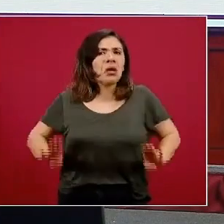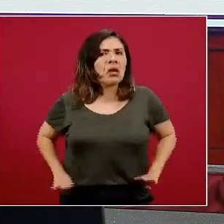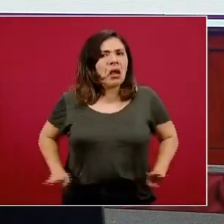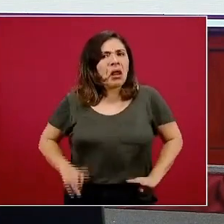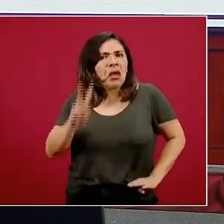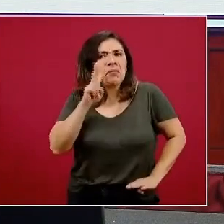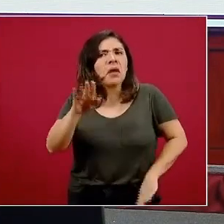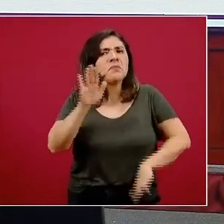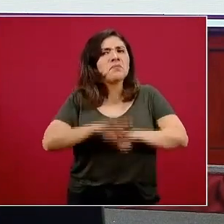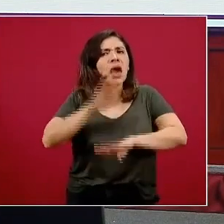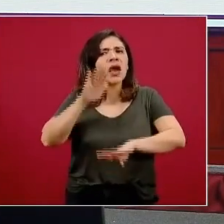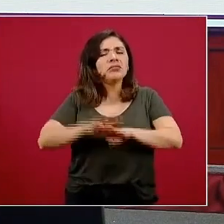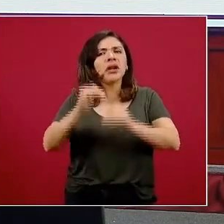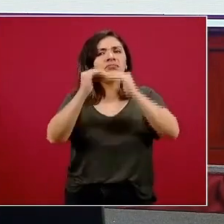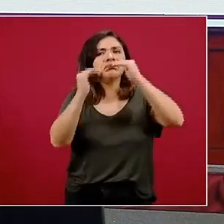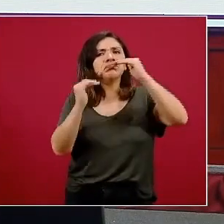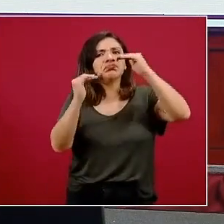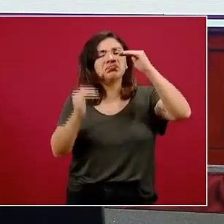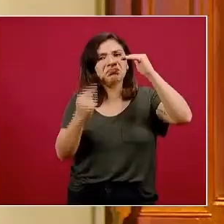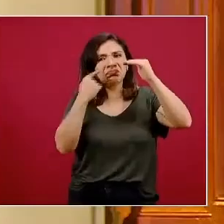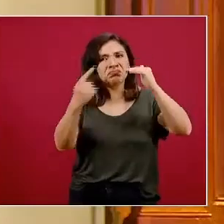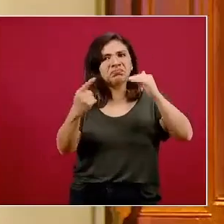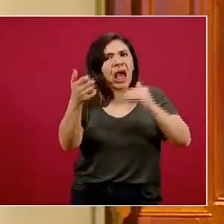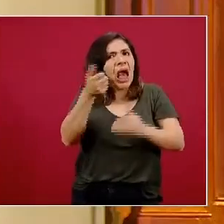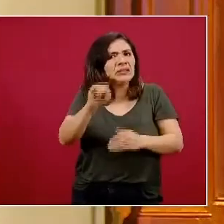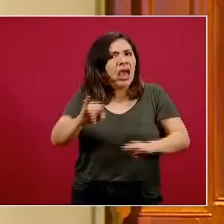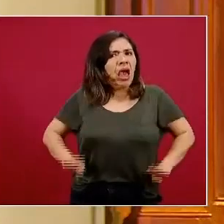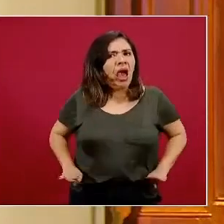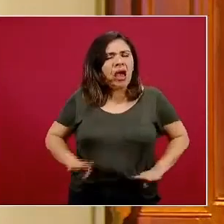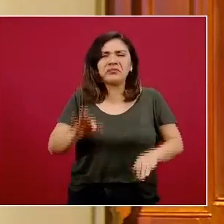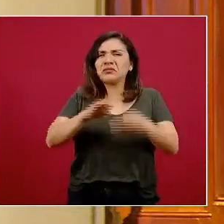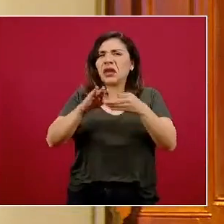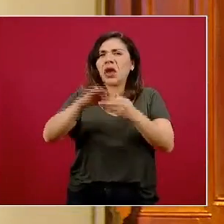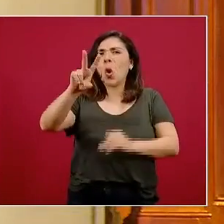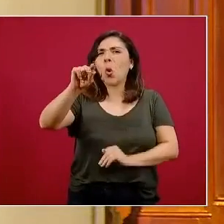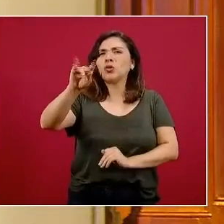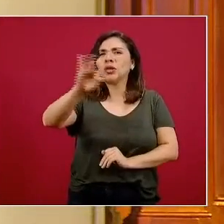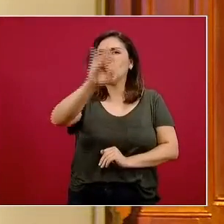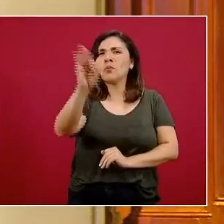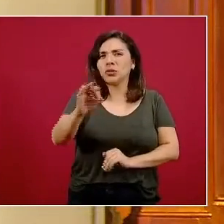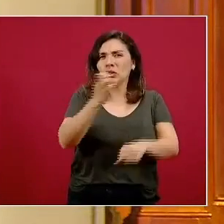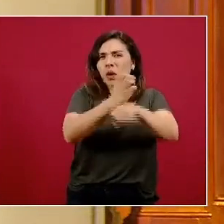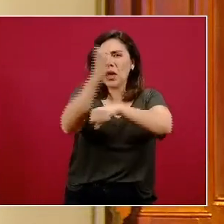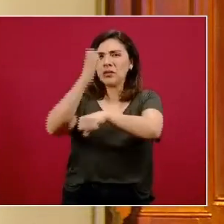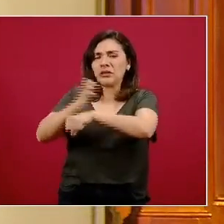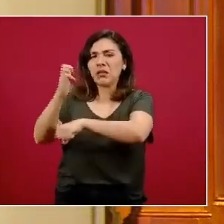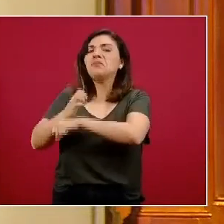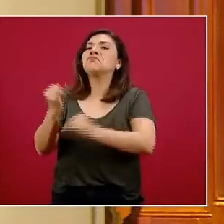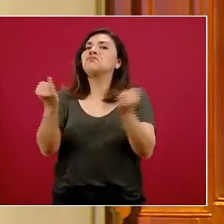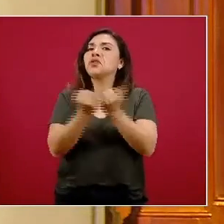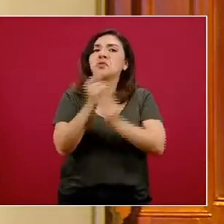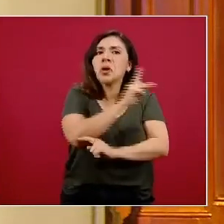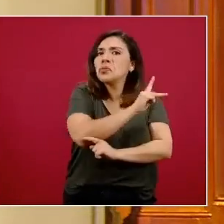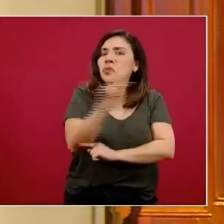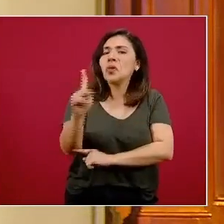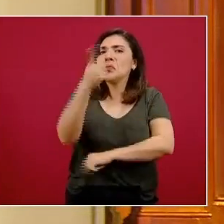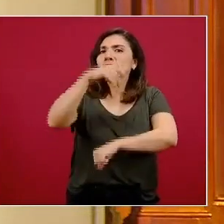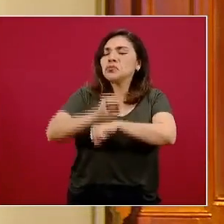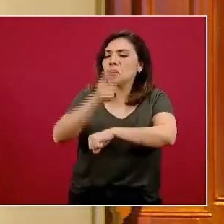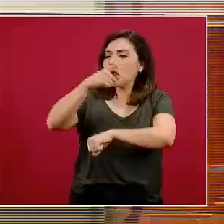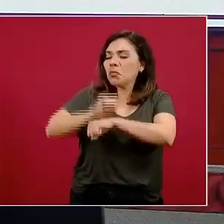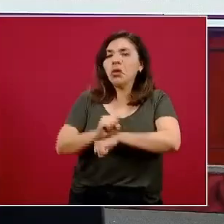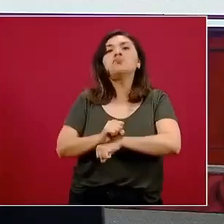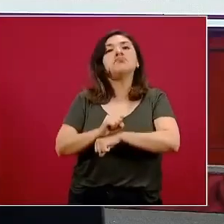que la gran mayoría de las entidades federativas, el 80% de ellas prácticamente, también todas las semanas